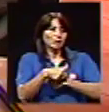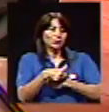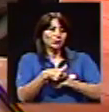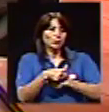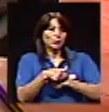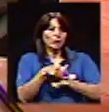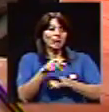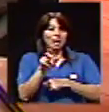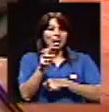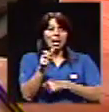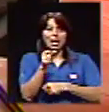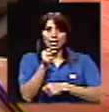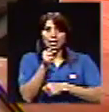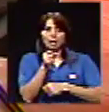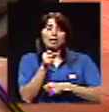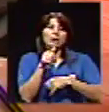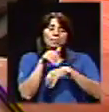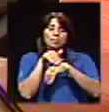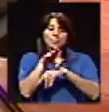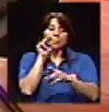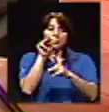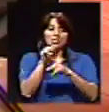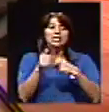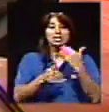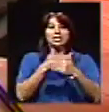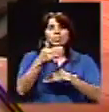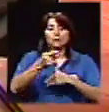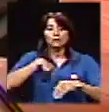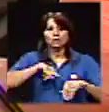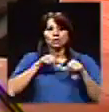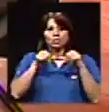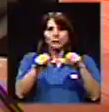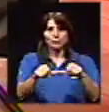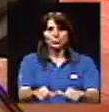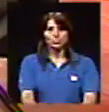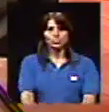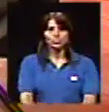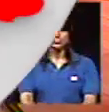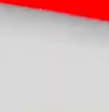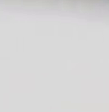a que nos regrese una vez que nos interrumpa y continuamos.